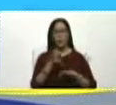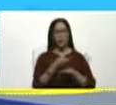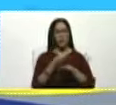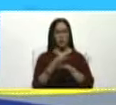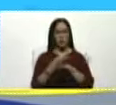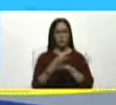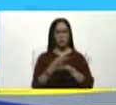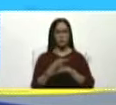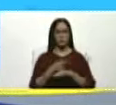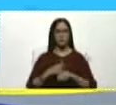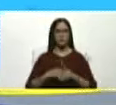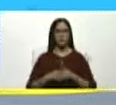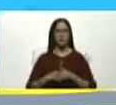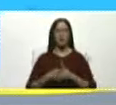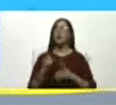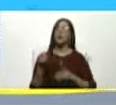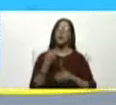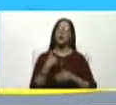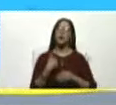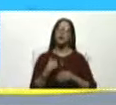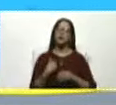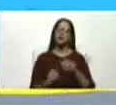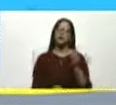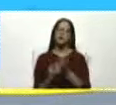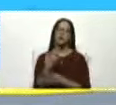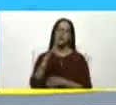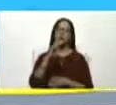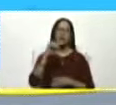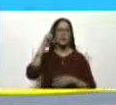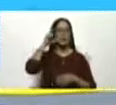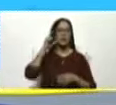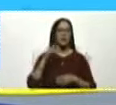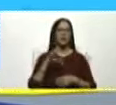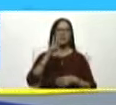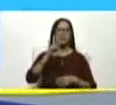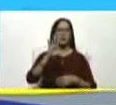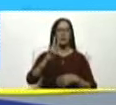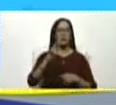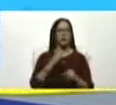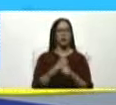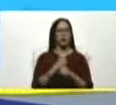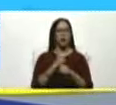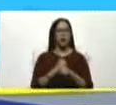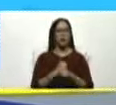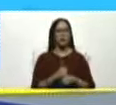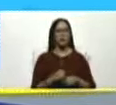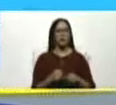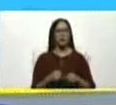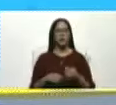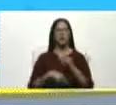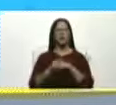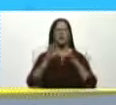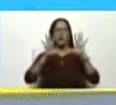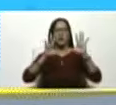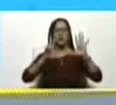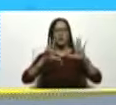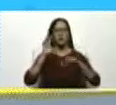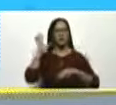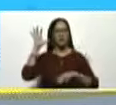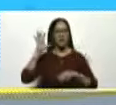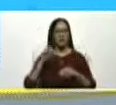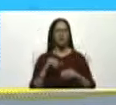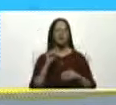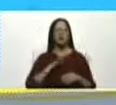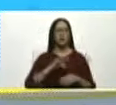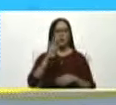Como yo inauguré, en 30 días entregué 52 obras. Fui a 18 estados y estuve